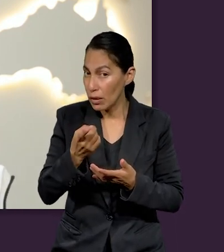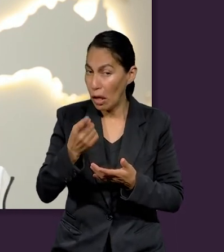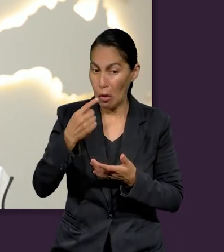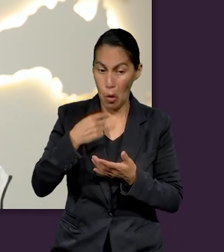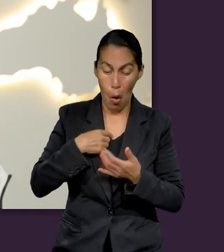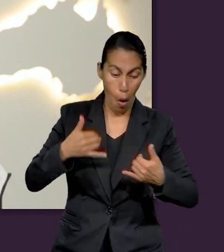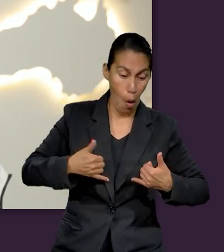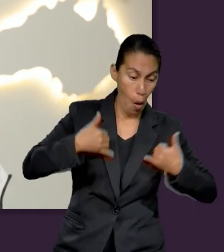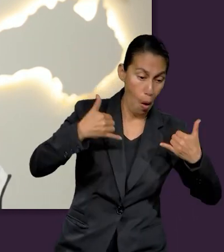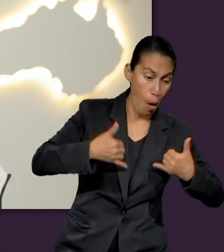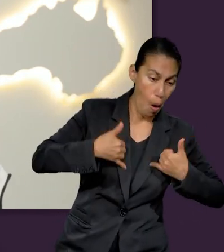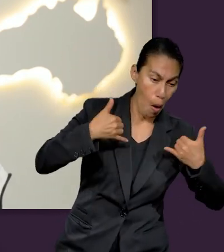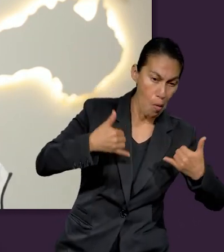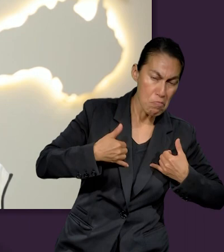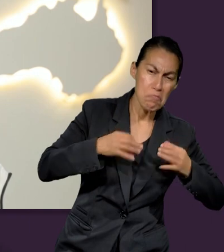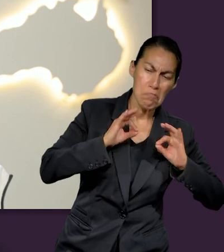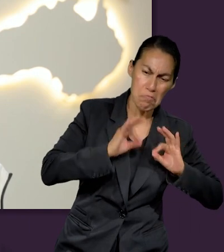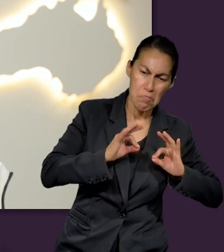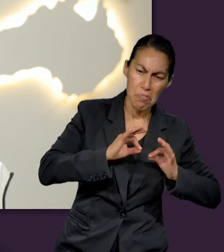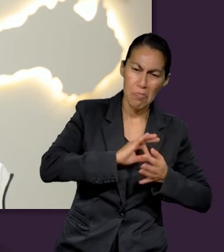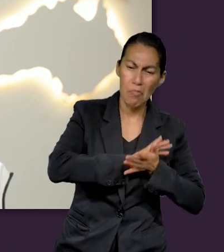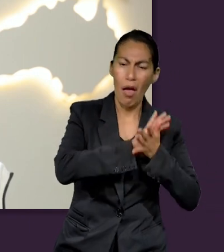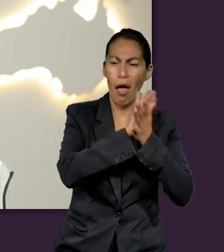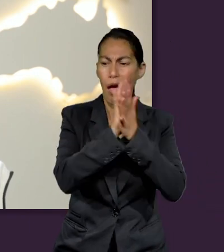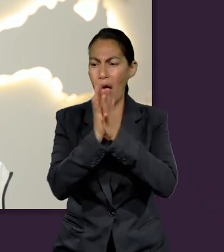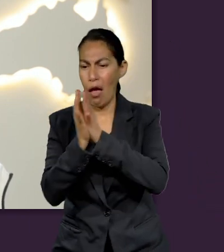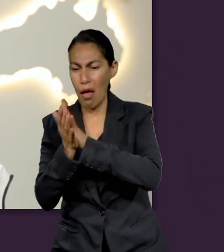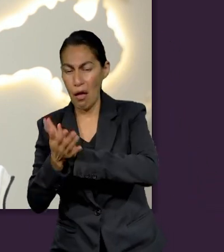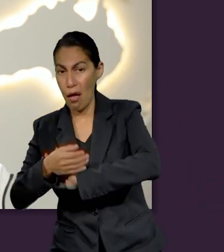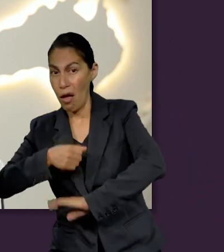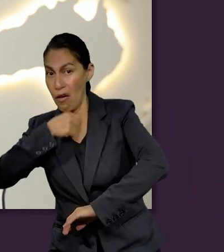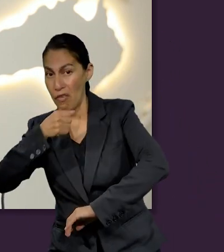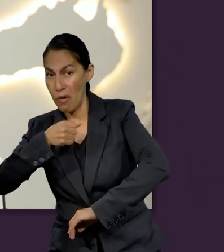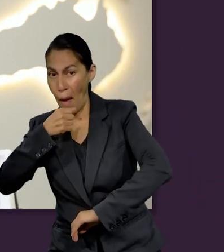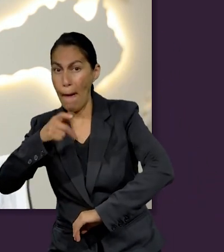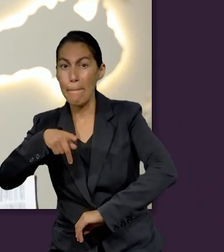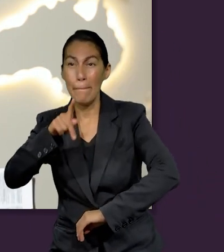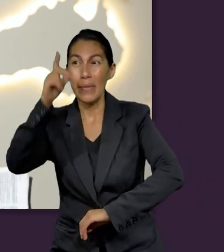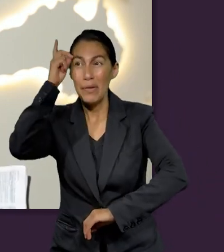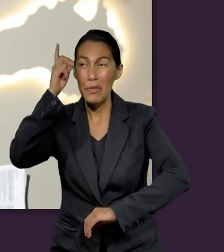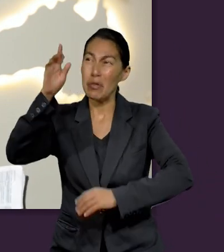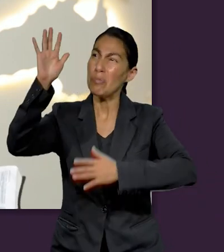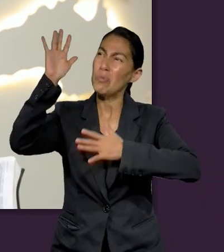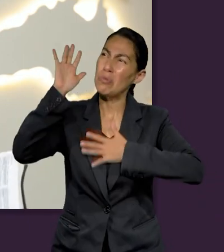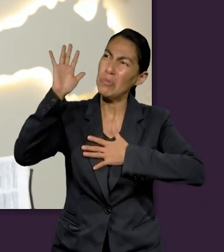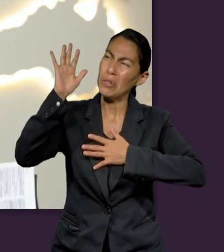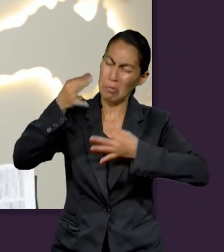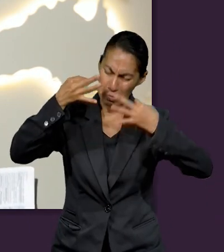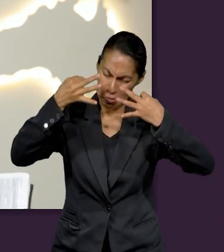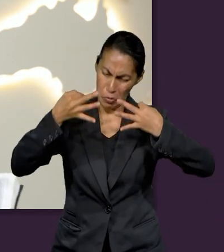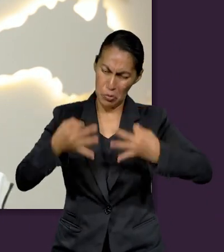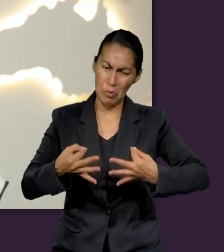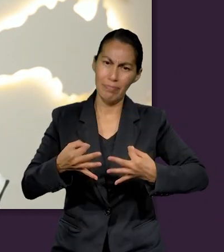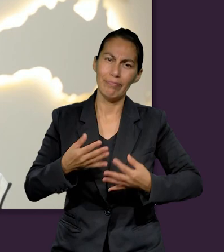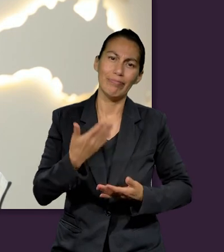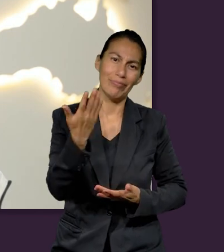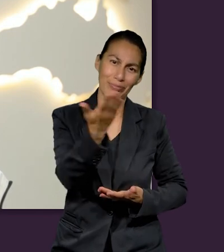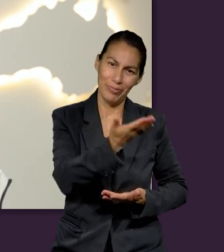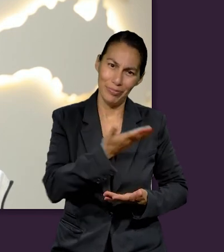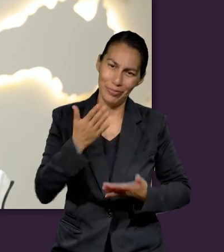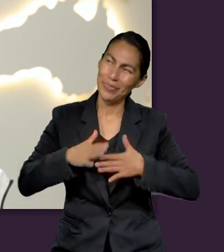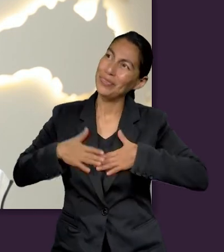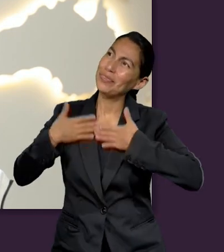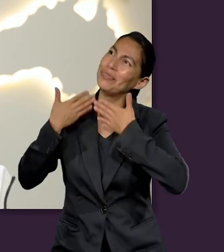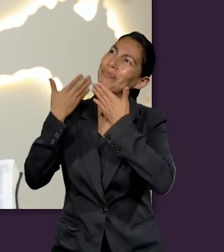había mos repasado lo que el salmista dijo mozo fui envejecido y las promesas de Dios